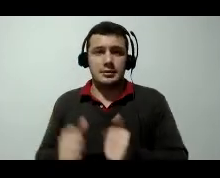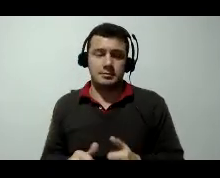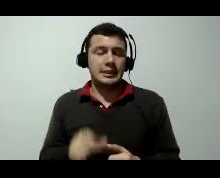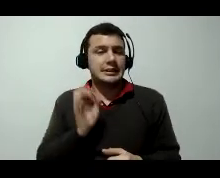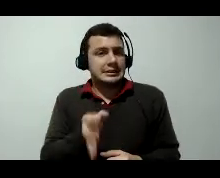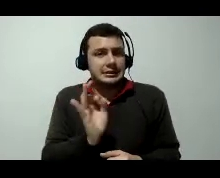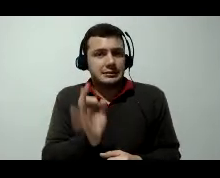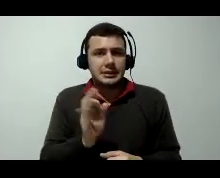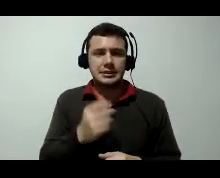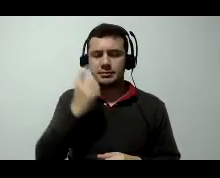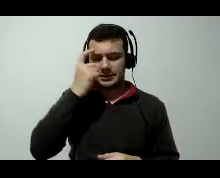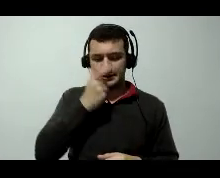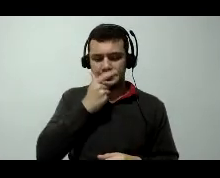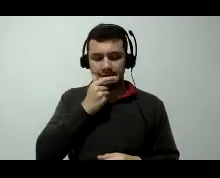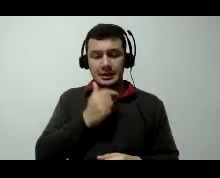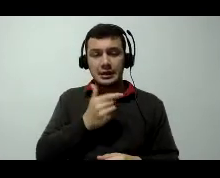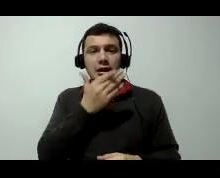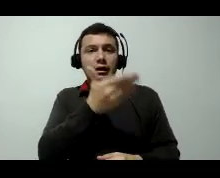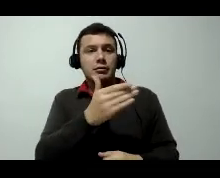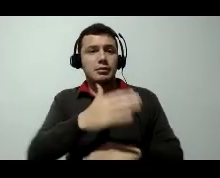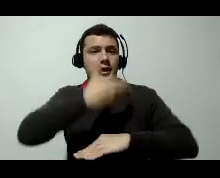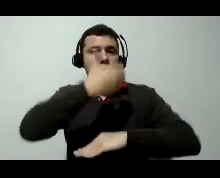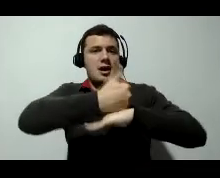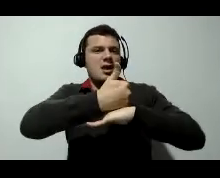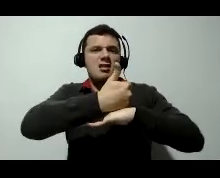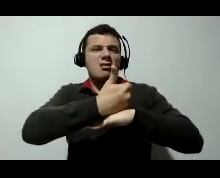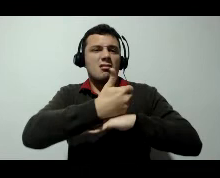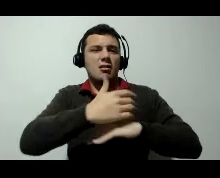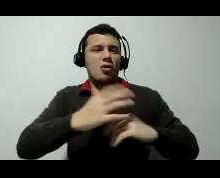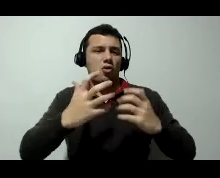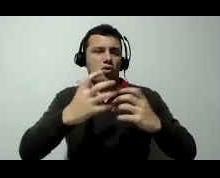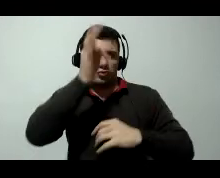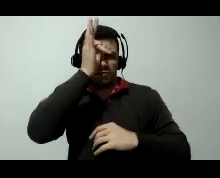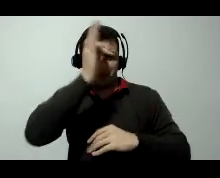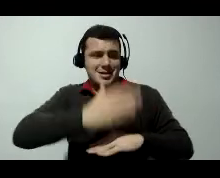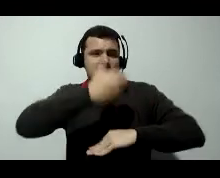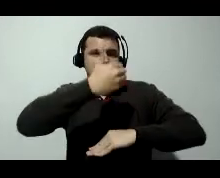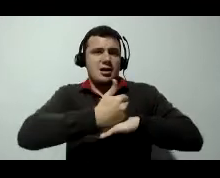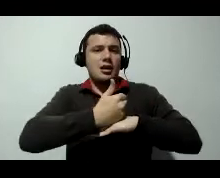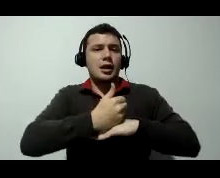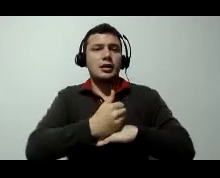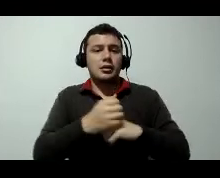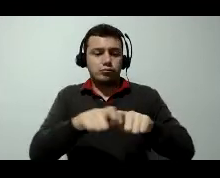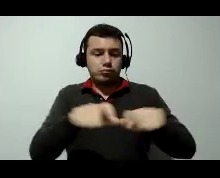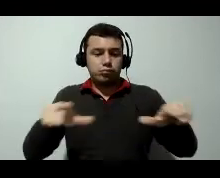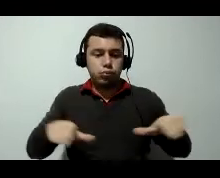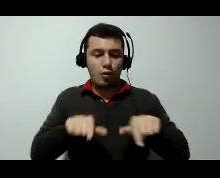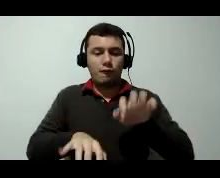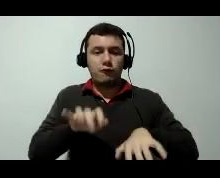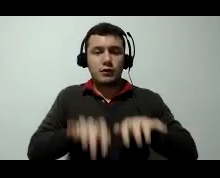el gerente del hospital que pasa todo el tiempo en la oficina administrativa, ¿cierto? Entonces, miren que seamos